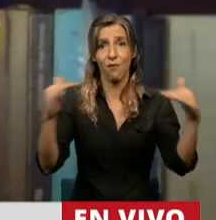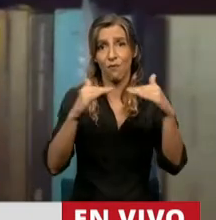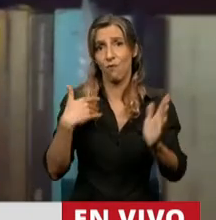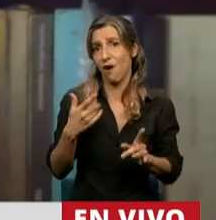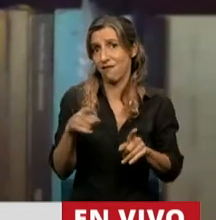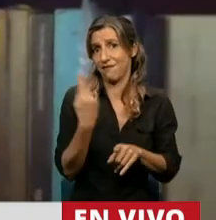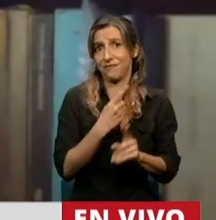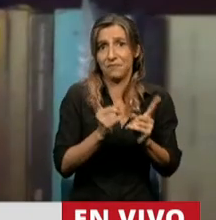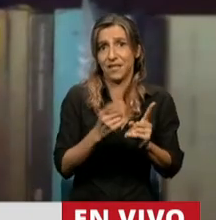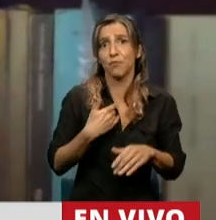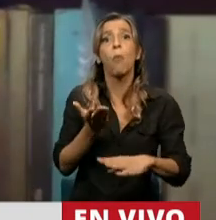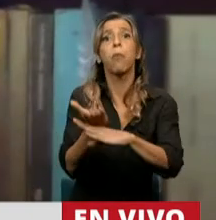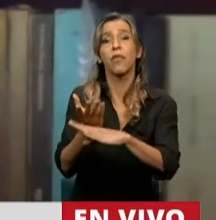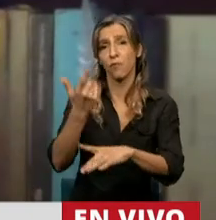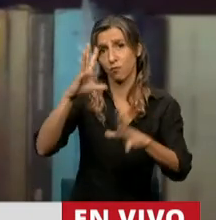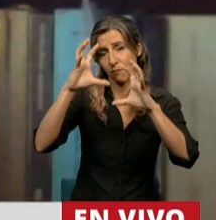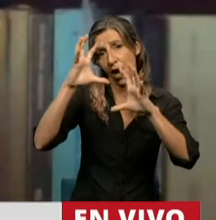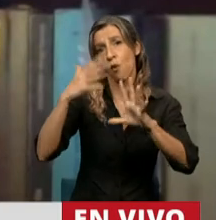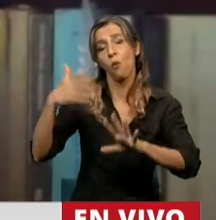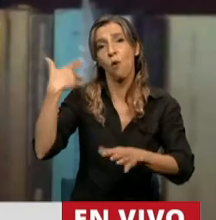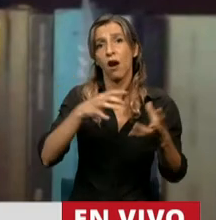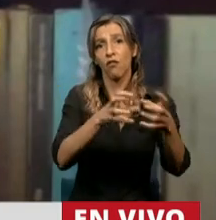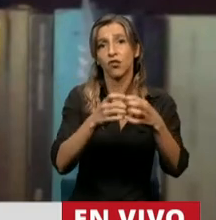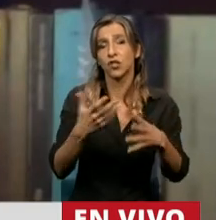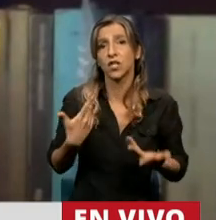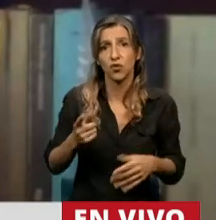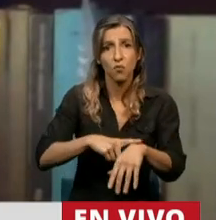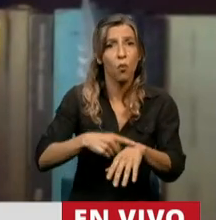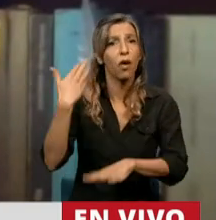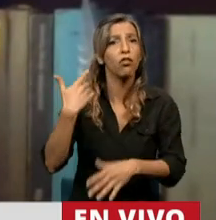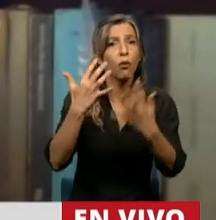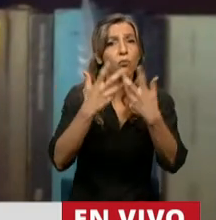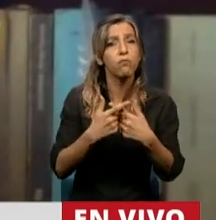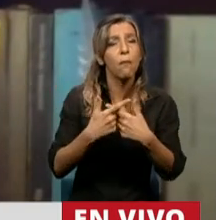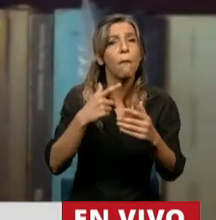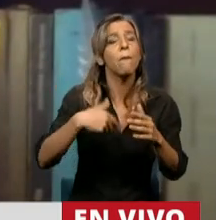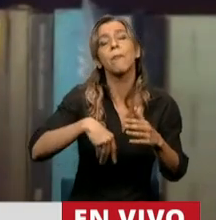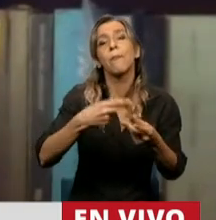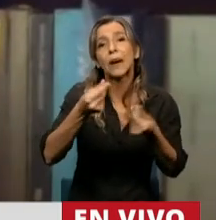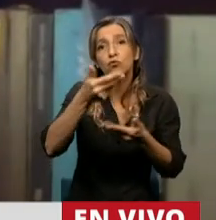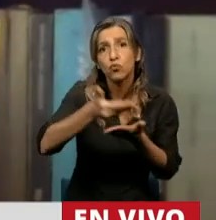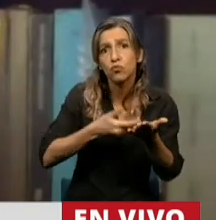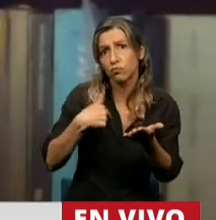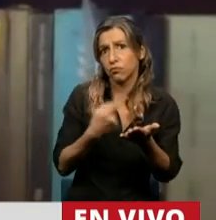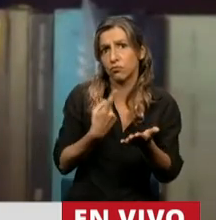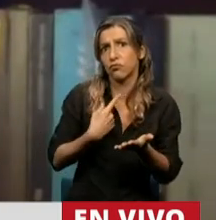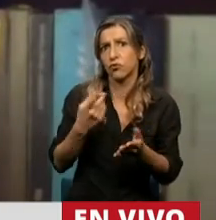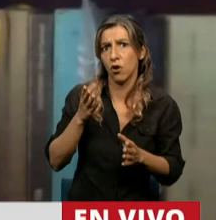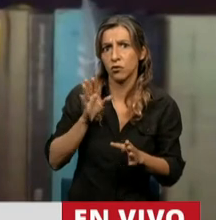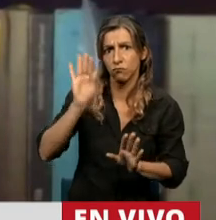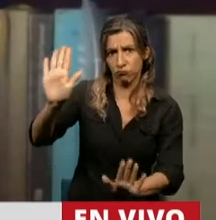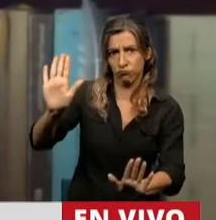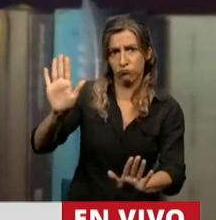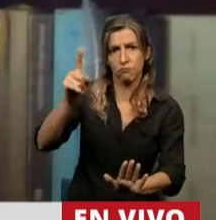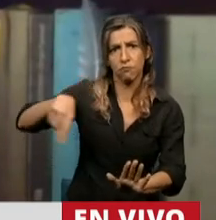a nuestros colegas varones en el tratamiento de un presupuesto. Y después usted se acordará, presidente, tuvimos una